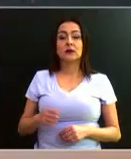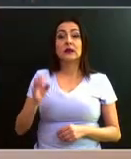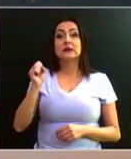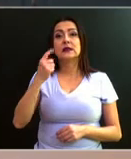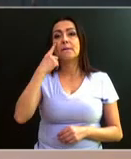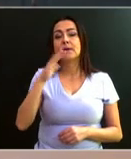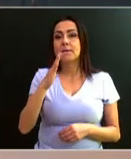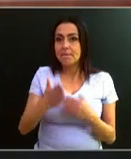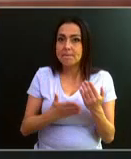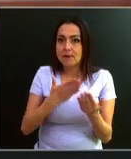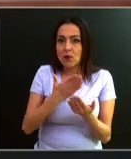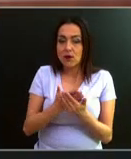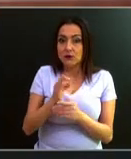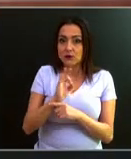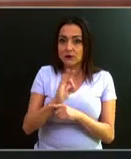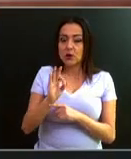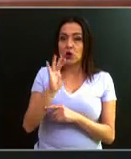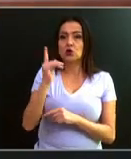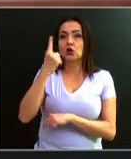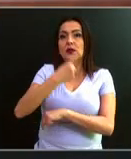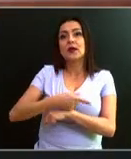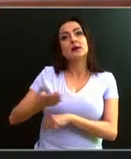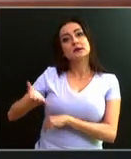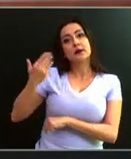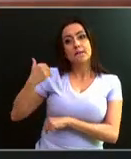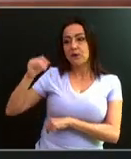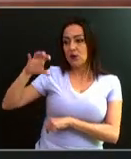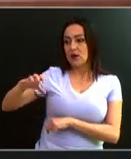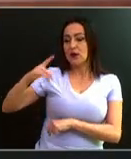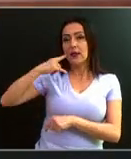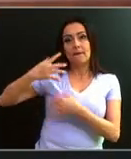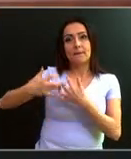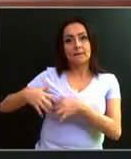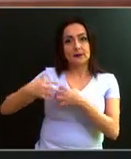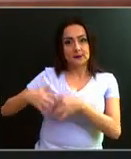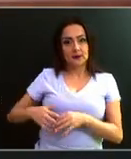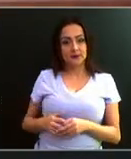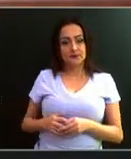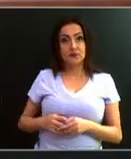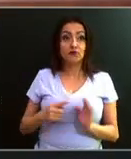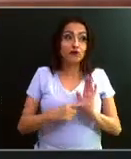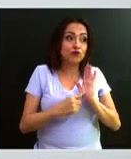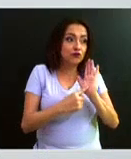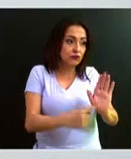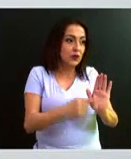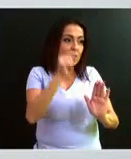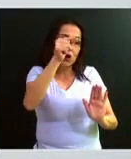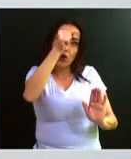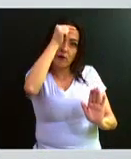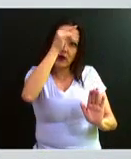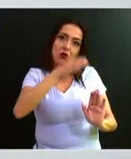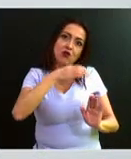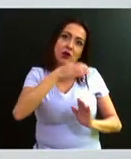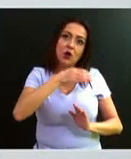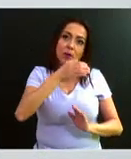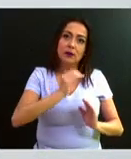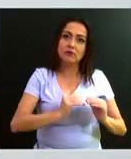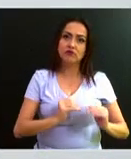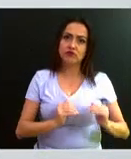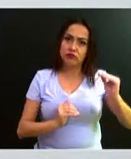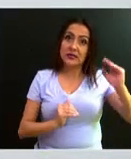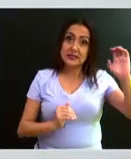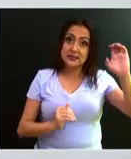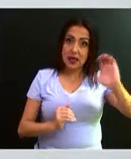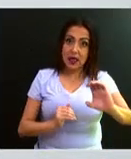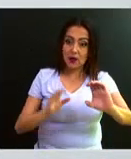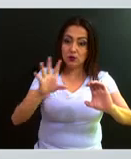Similar a la propuesta efectuada 8 días atrás por el sector empresarial, hoy los representantes del gobierno sugieren que el aumento a los salarios